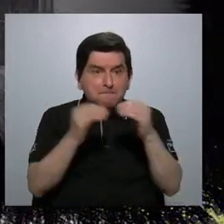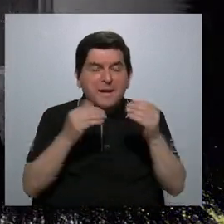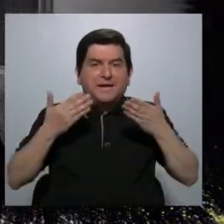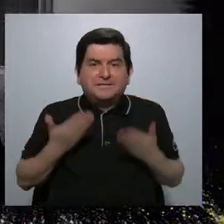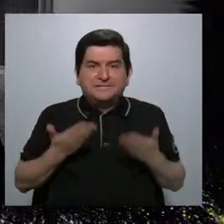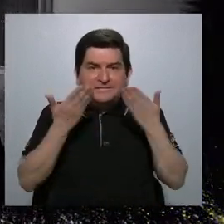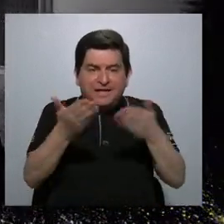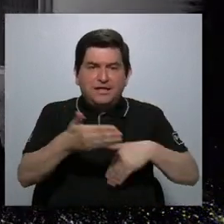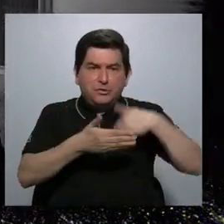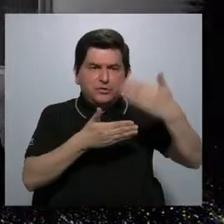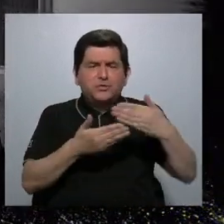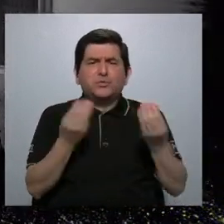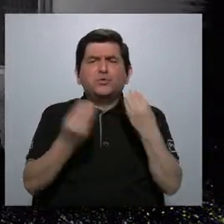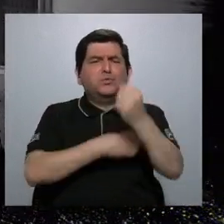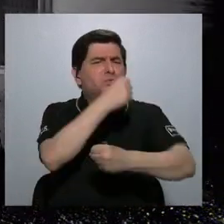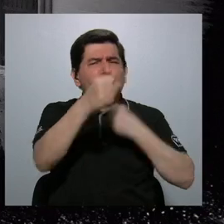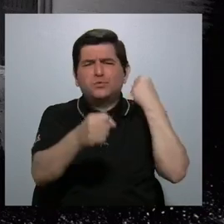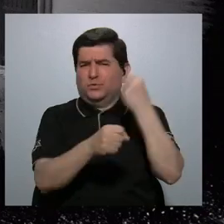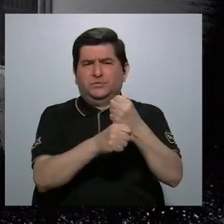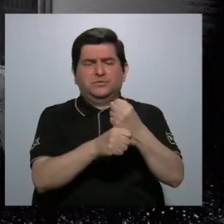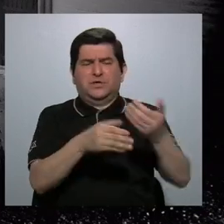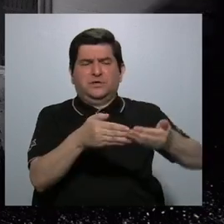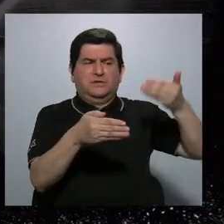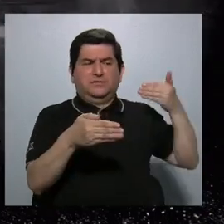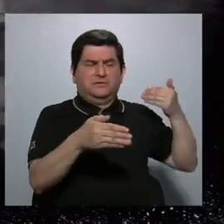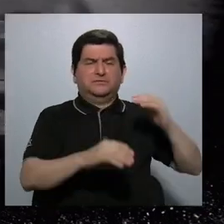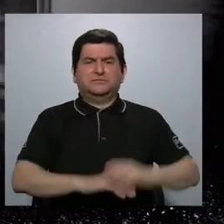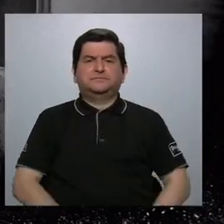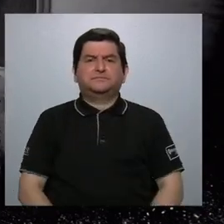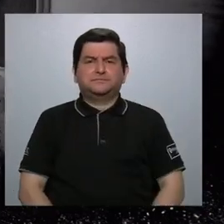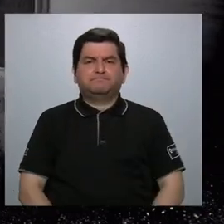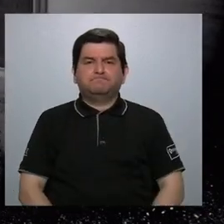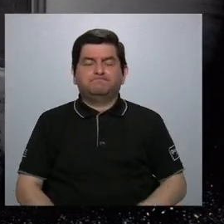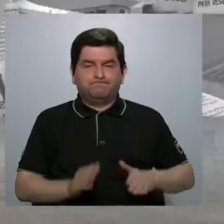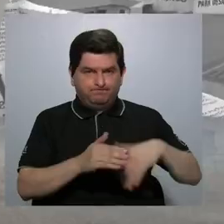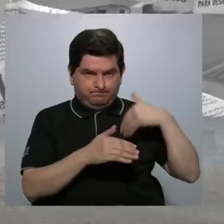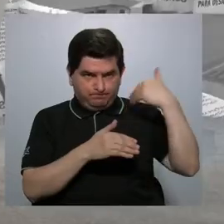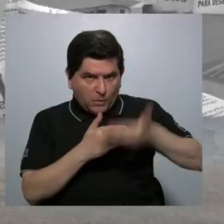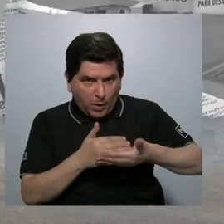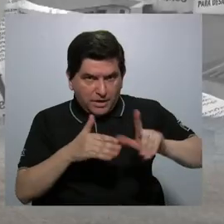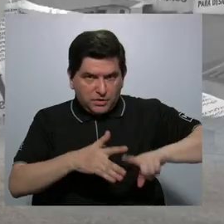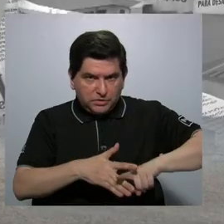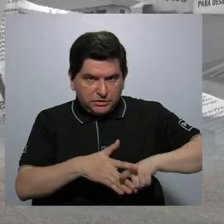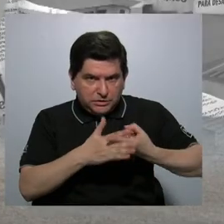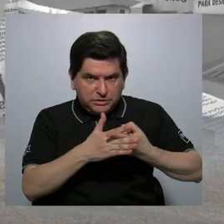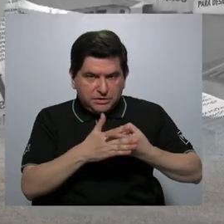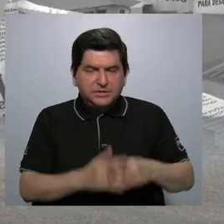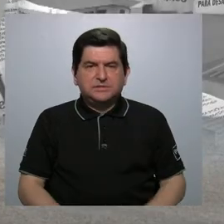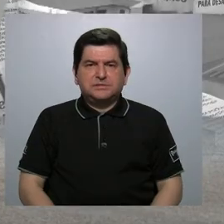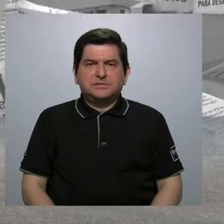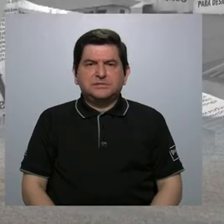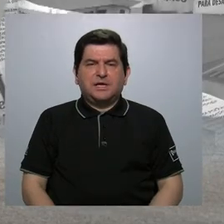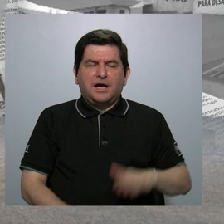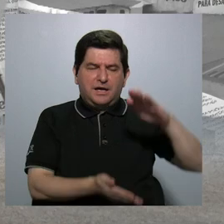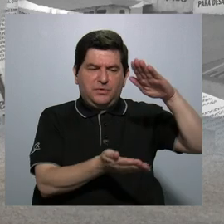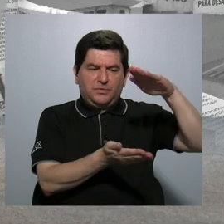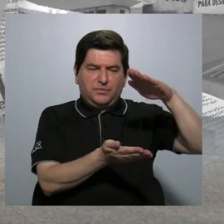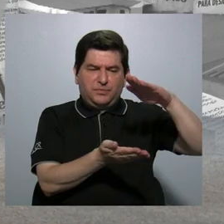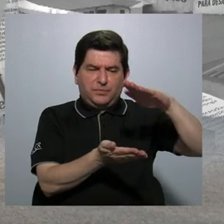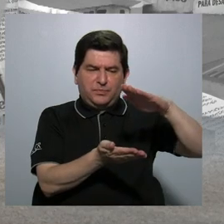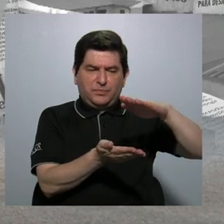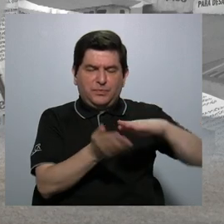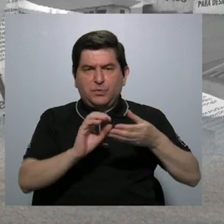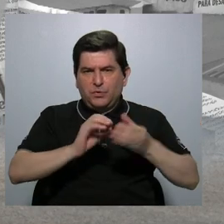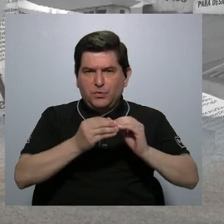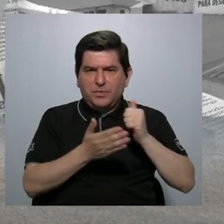daban después de muchísimos años. Después de esto, empieza a experimentarse una reducción en la